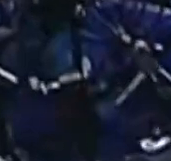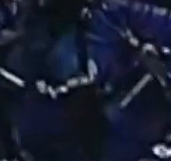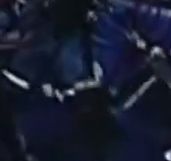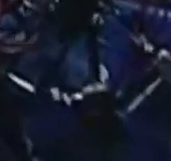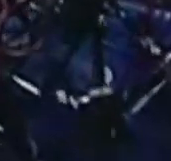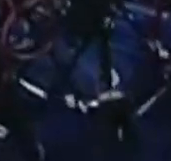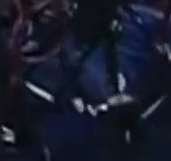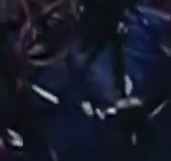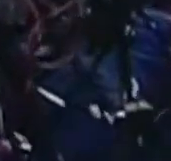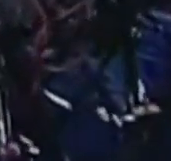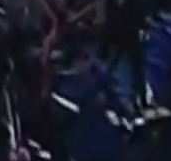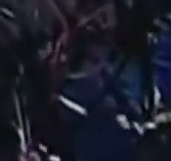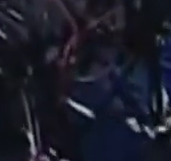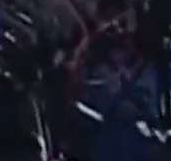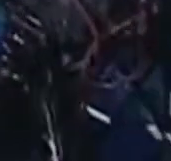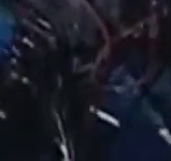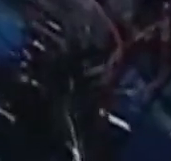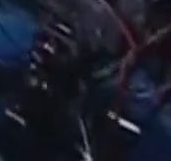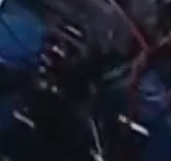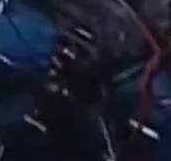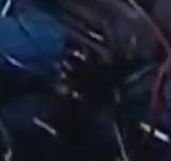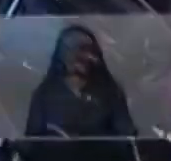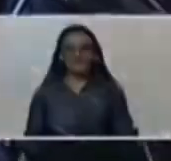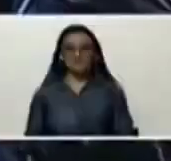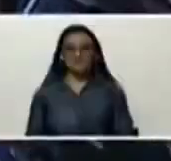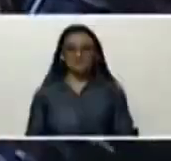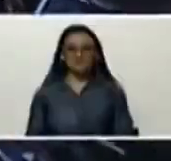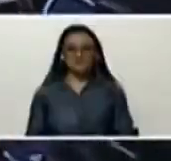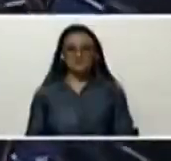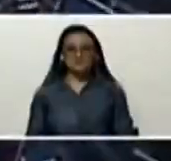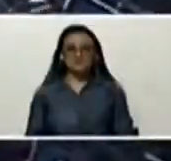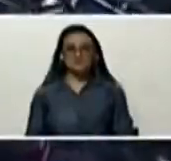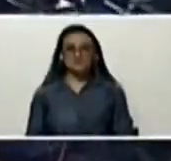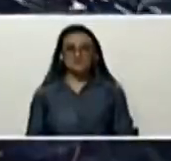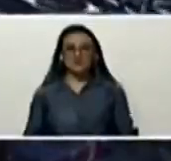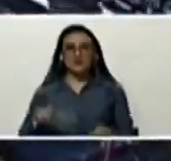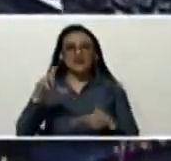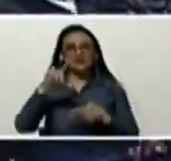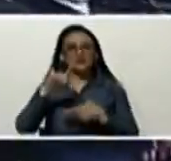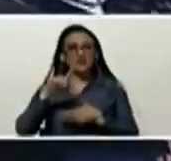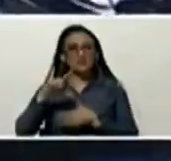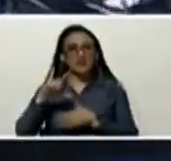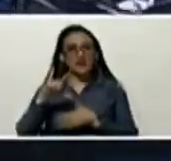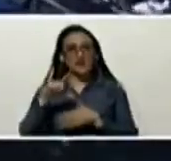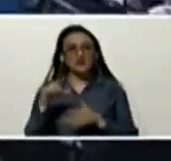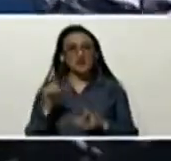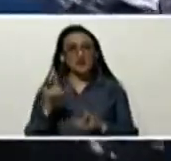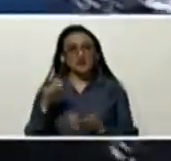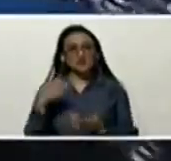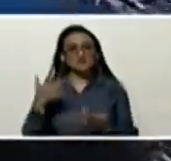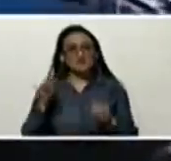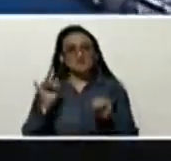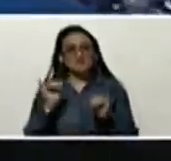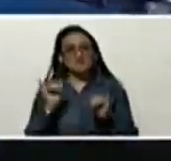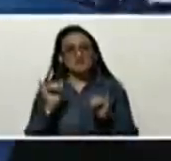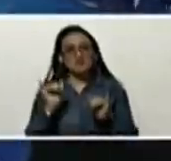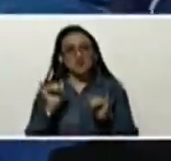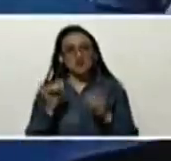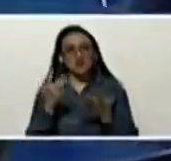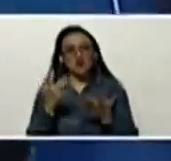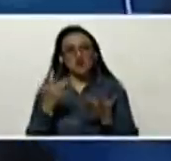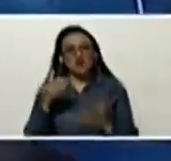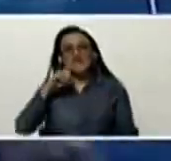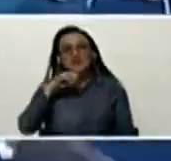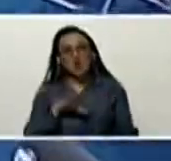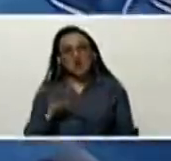el creador de la revista Coeyul Latinoamericana, que fue parte de nuestra generación. Yo debo